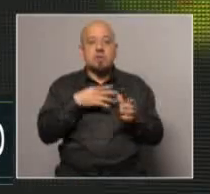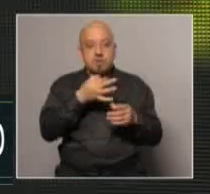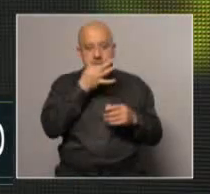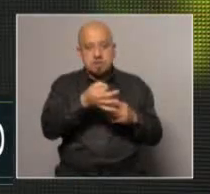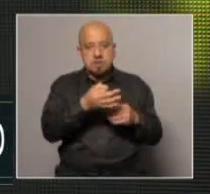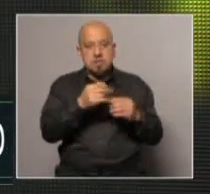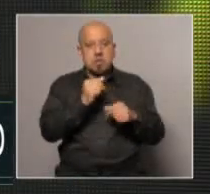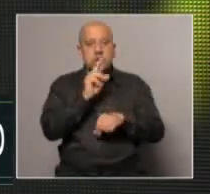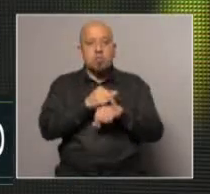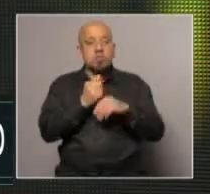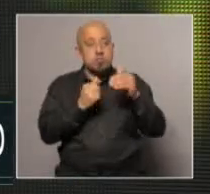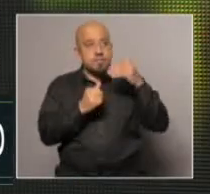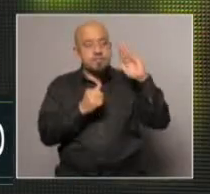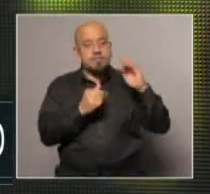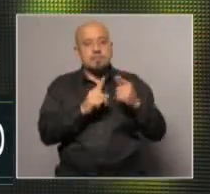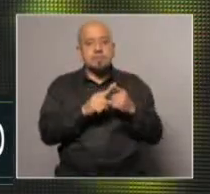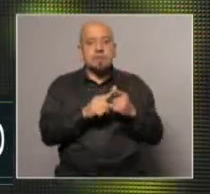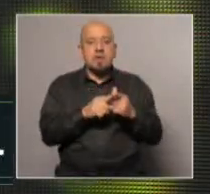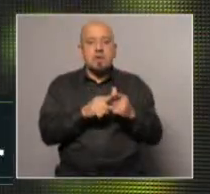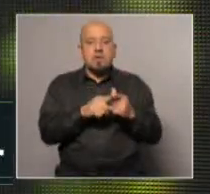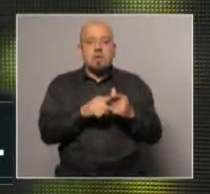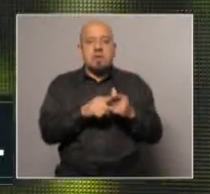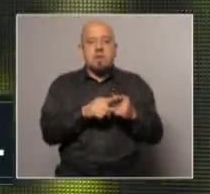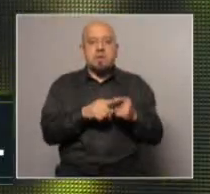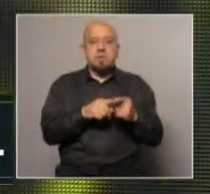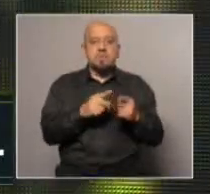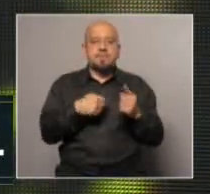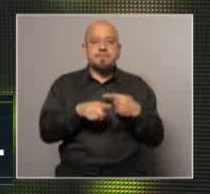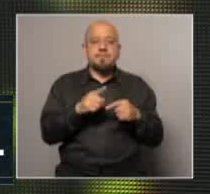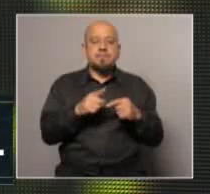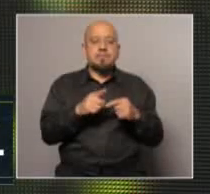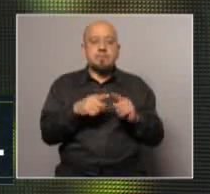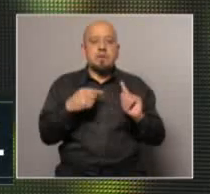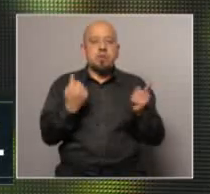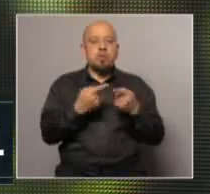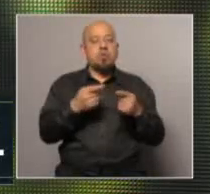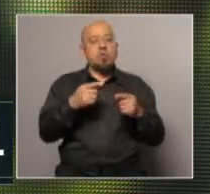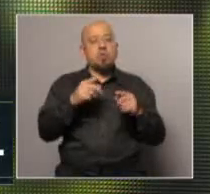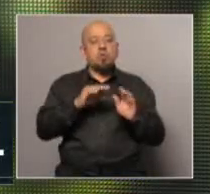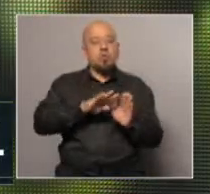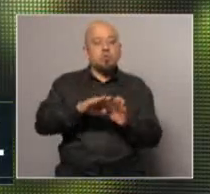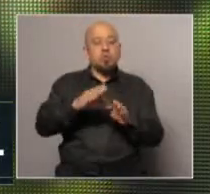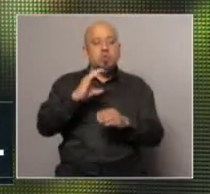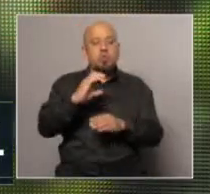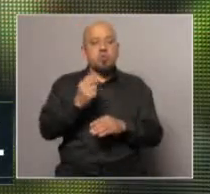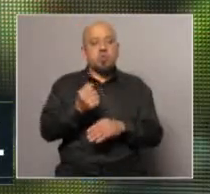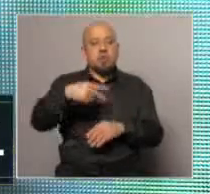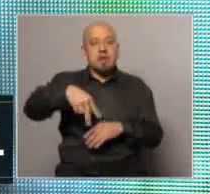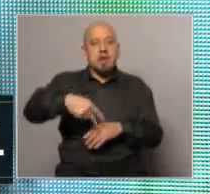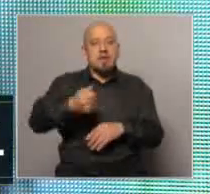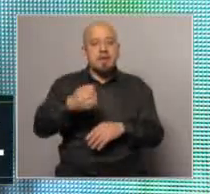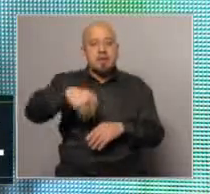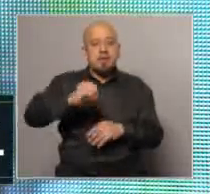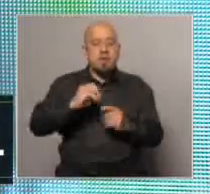uso adulto en lo posible. Otro es lo que hace todo el paquete del cáñamo, o cannabis no